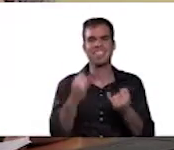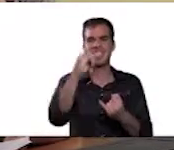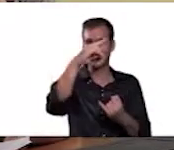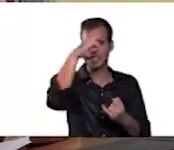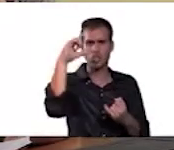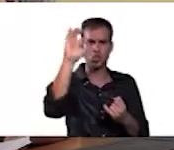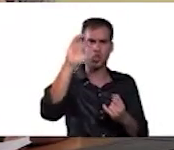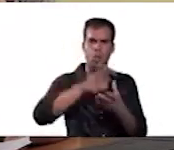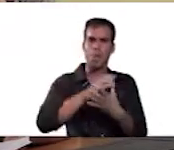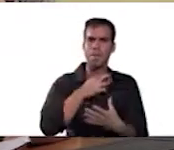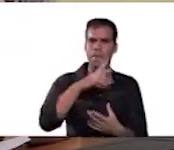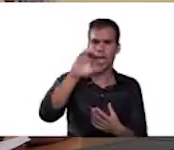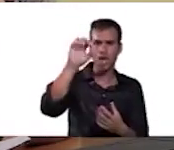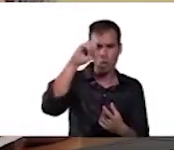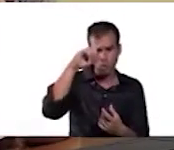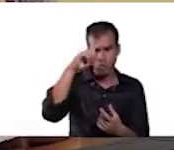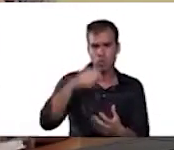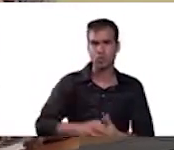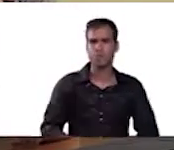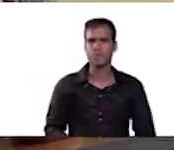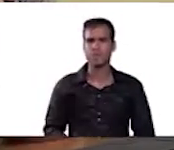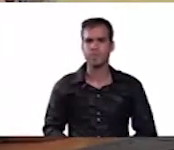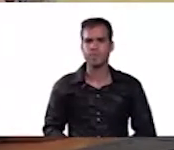isómeros, así como